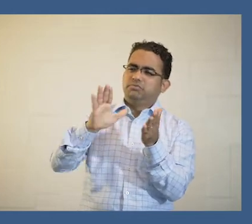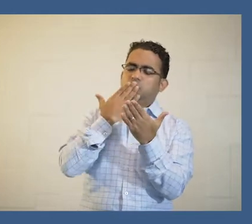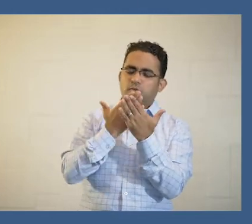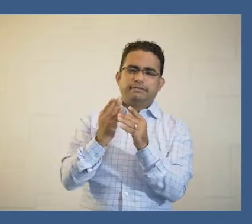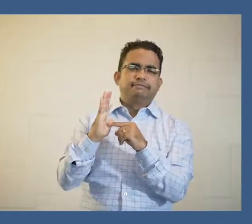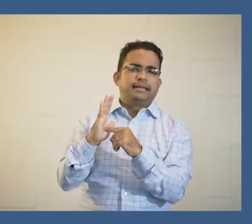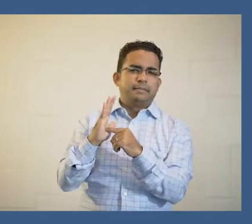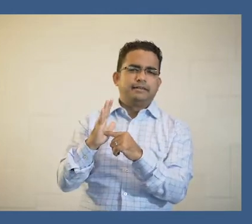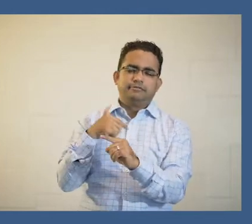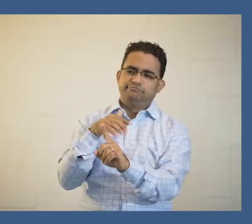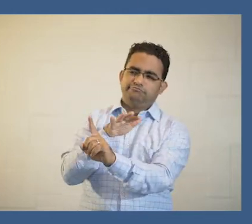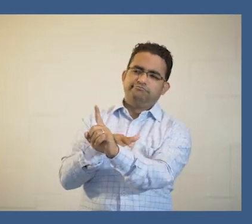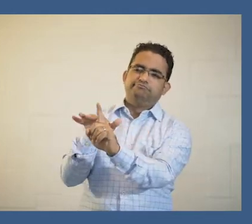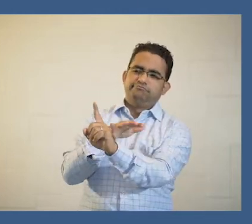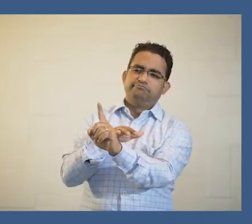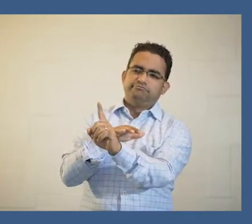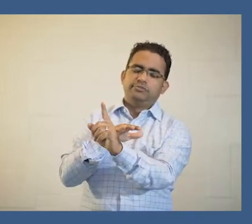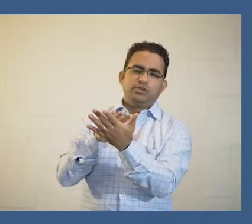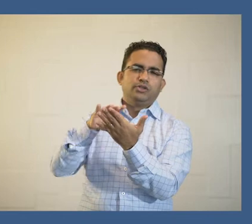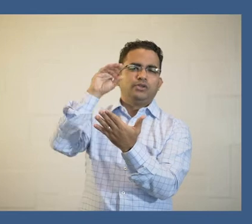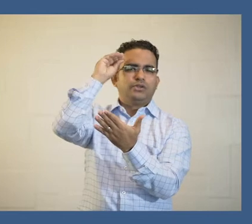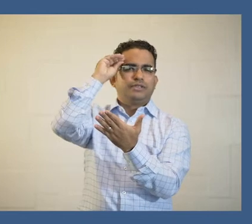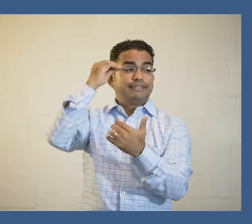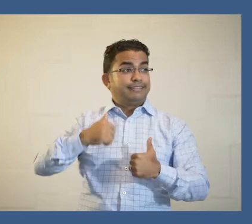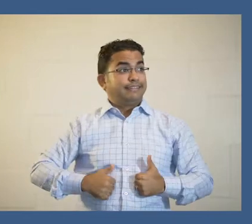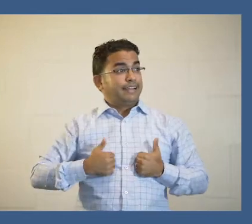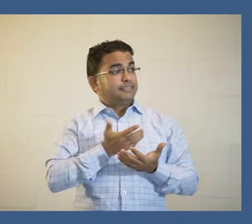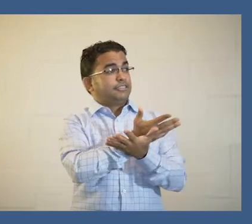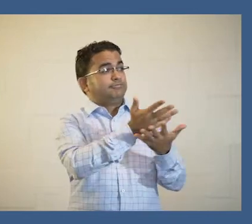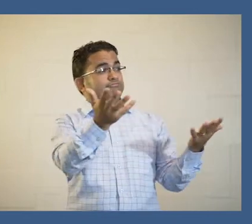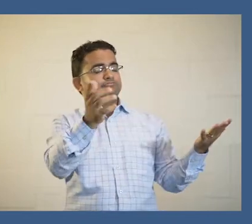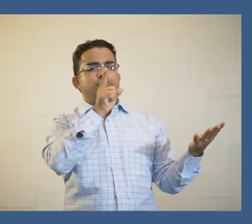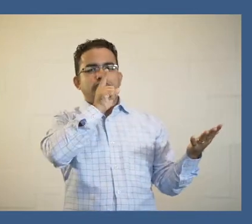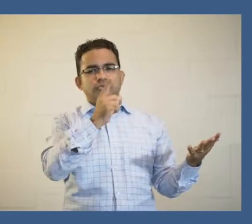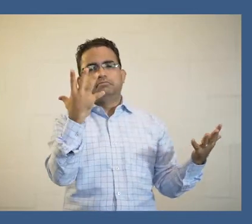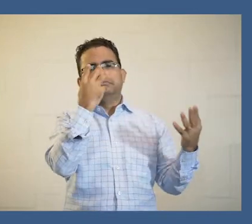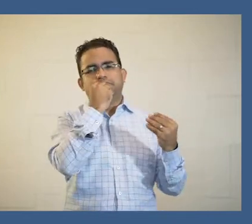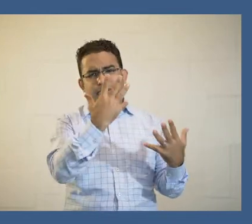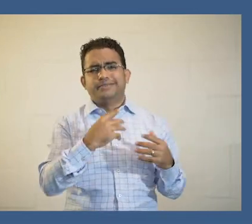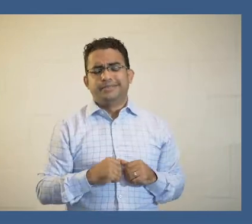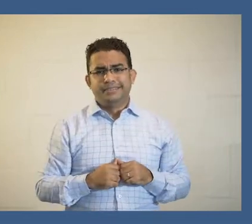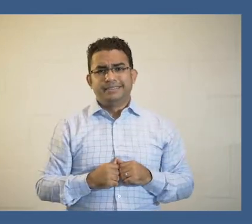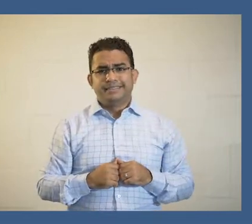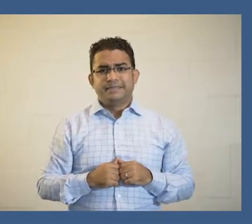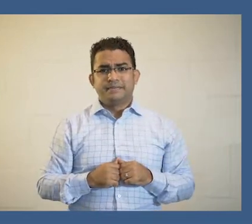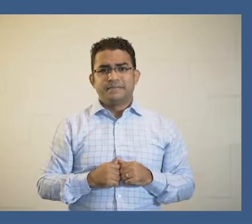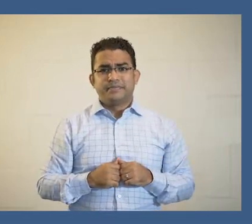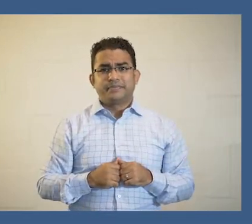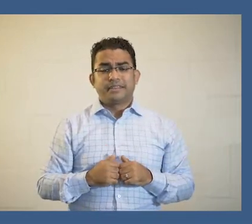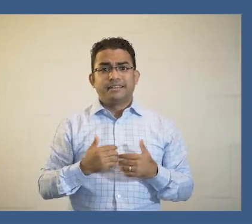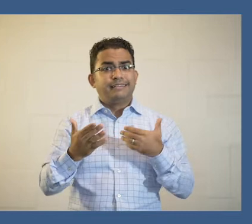cosas y puedo apreciar mejor la belleza de la vida. Está roto el camino que